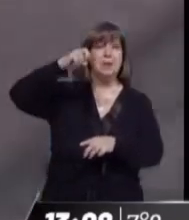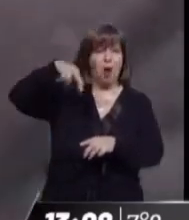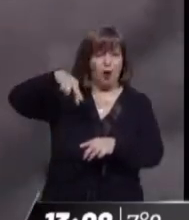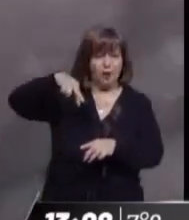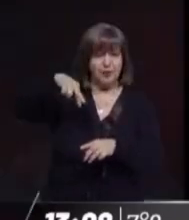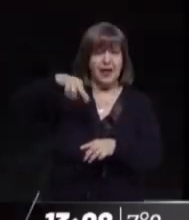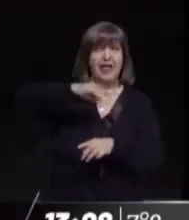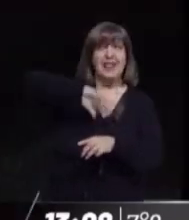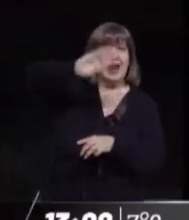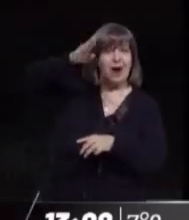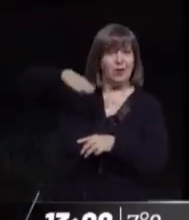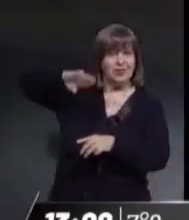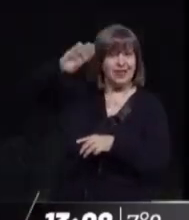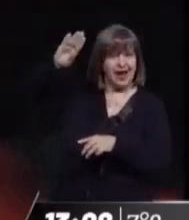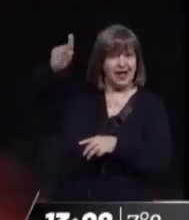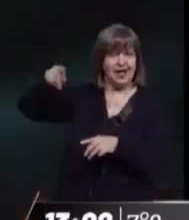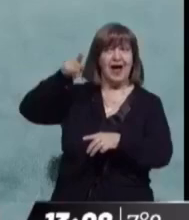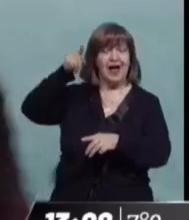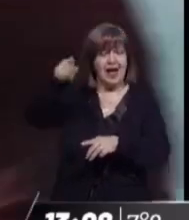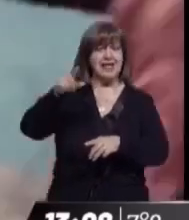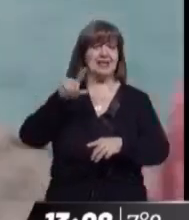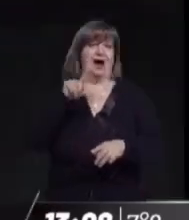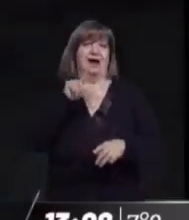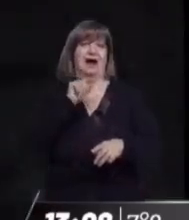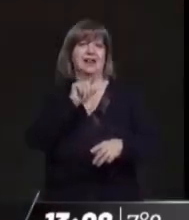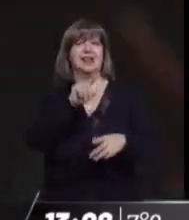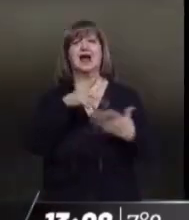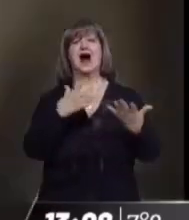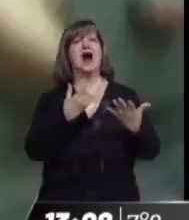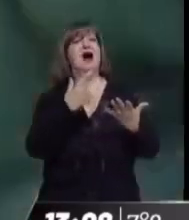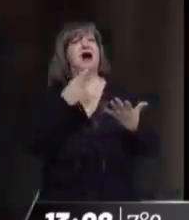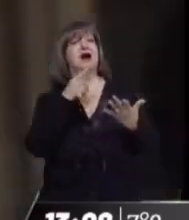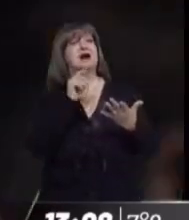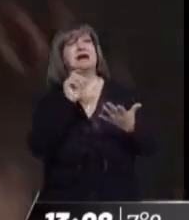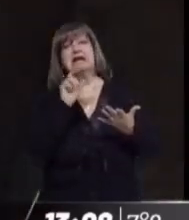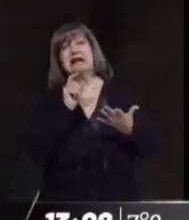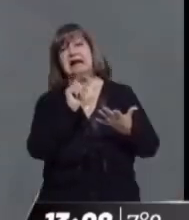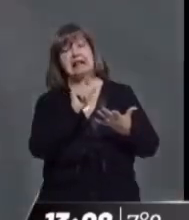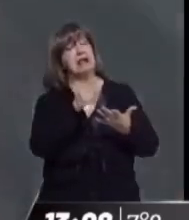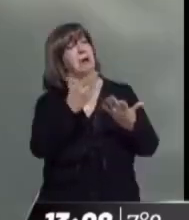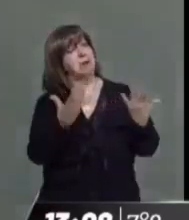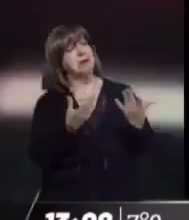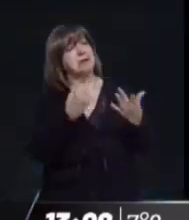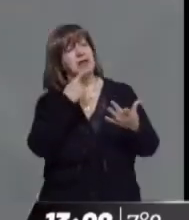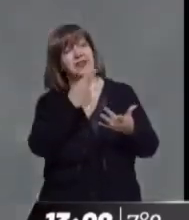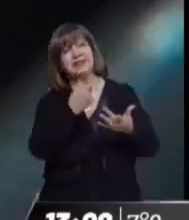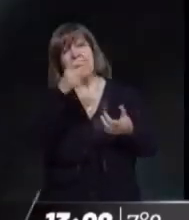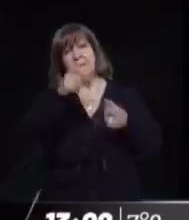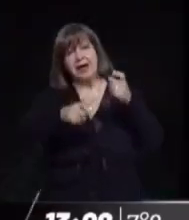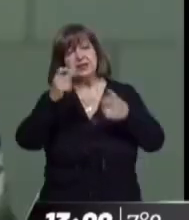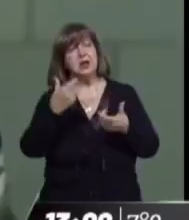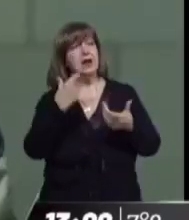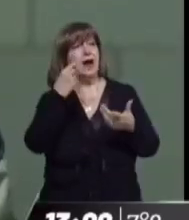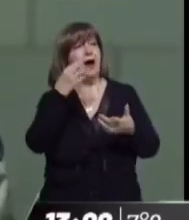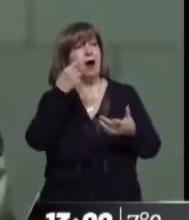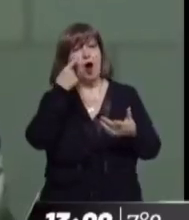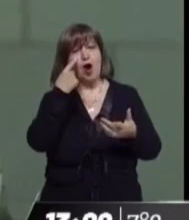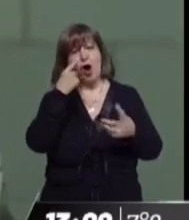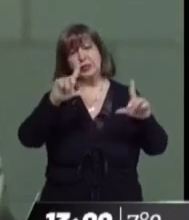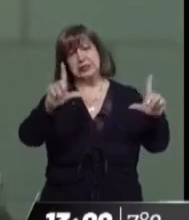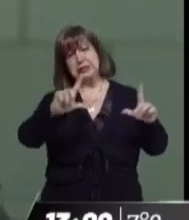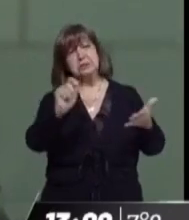se lleva el Gran Prix de la Crítica del Festival de Cannes. Una película rodada enteramente en la provincia de